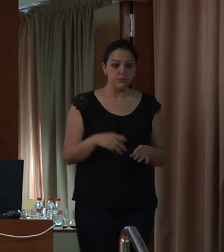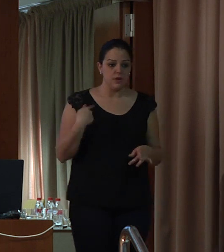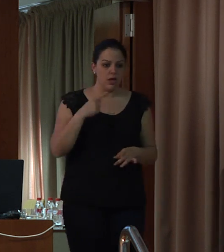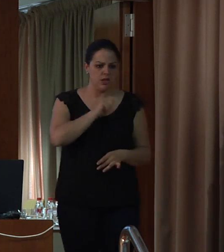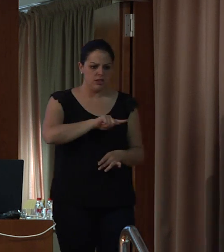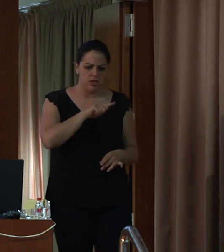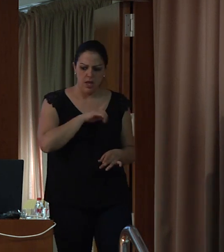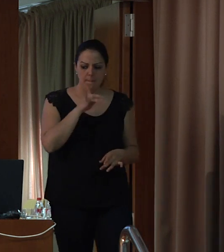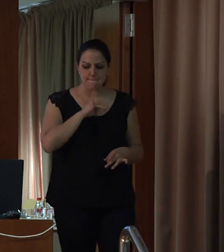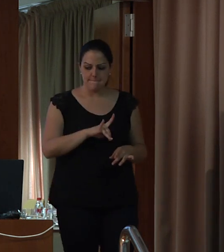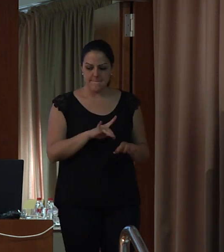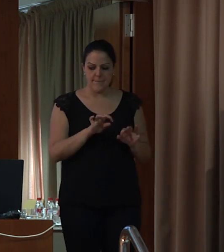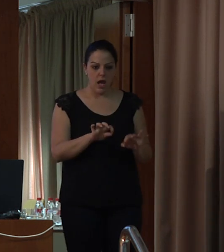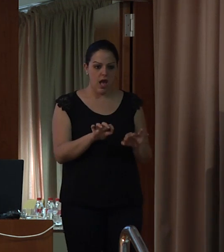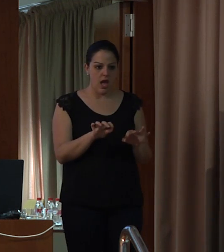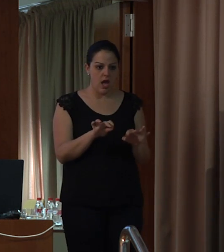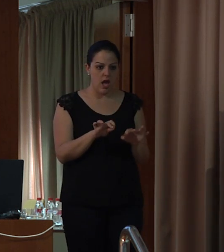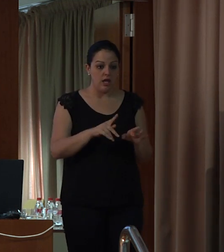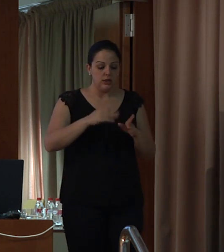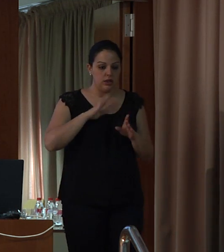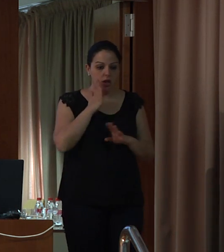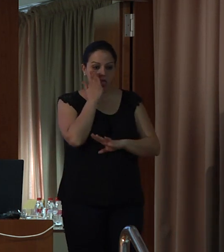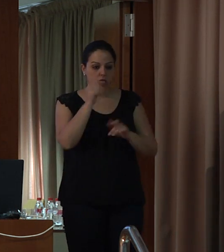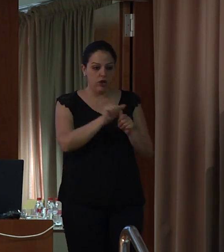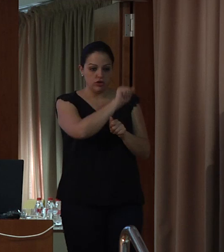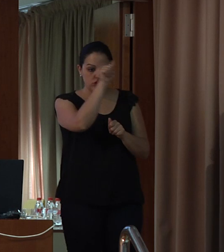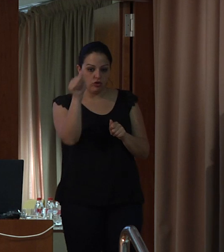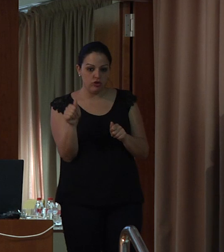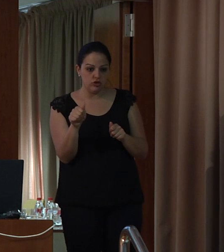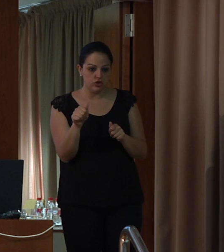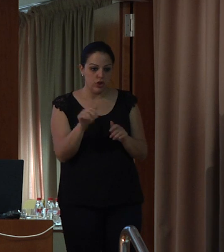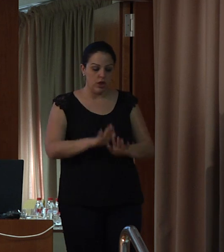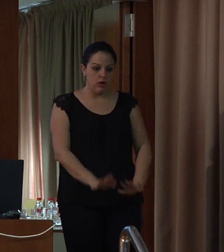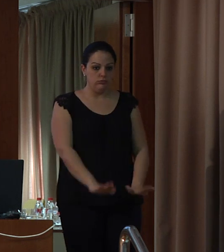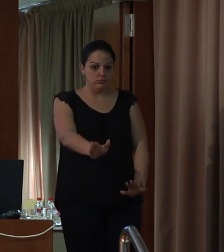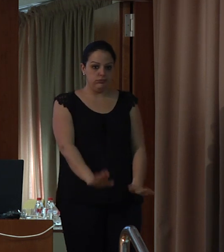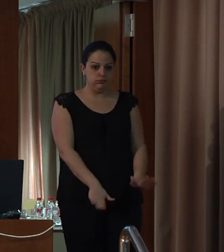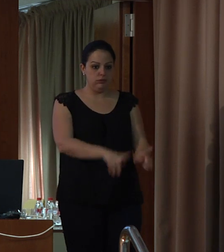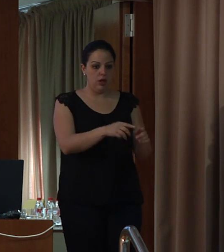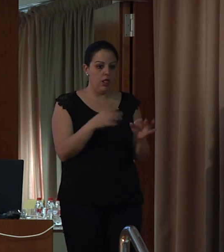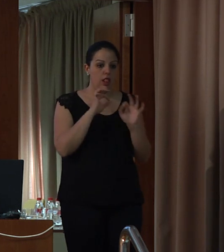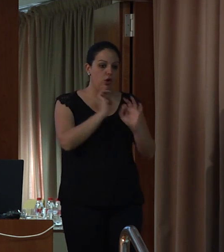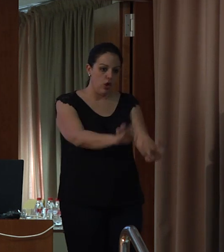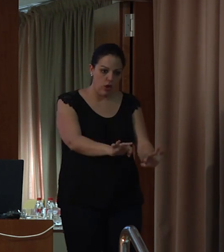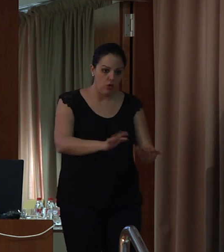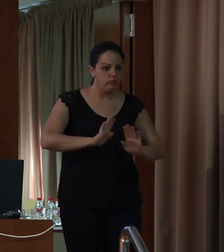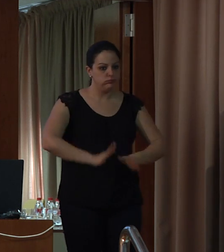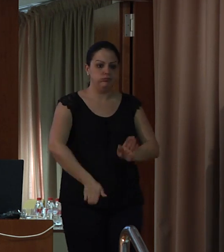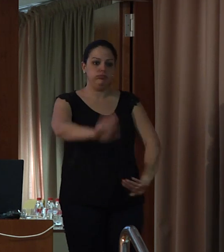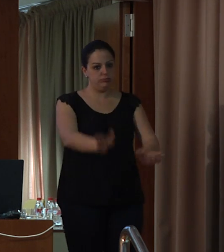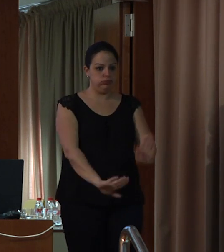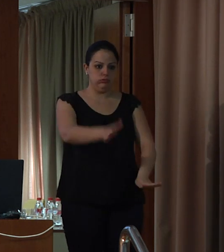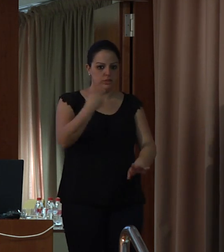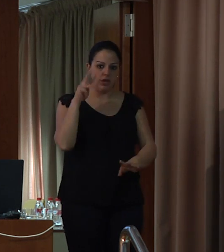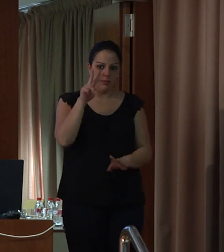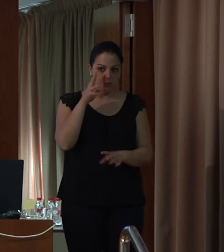y luego a lo largo de la noche puede tener lo que vamos a ver ahora, que son los movimientos periódicos de las extremidades. ¿Lo veis? Se ve bien,